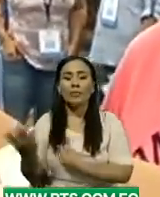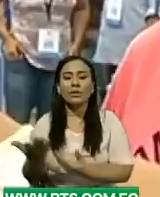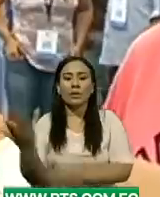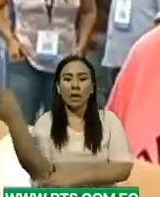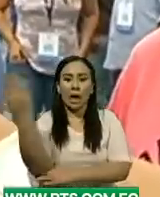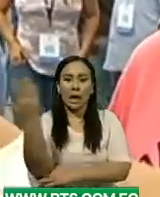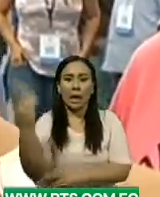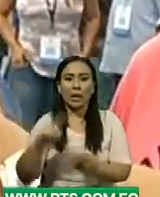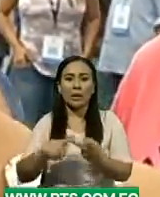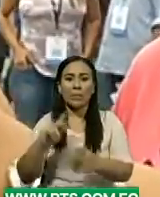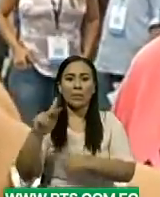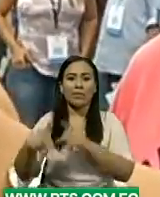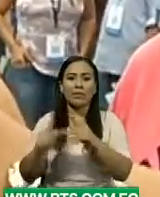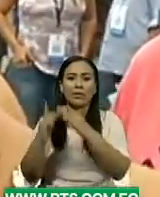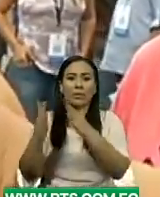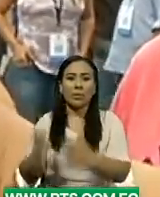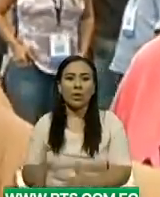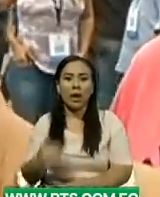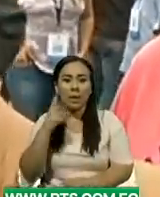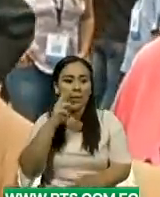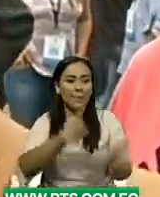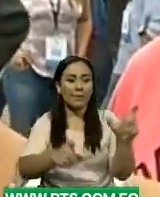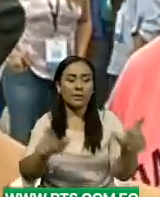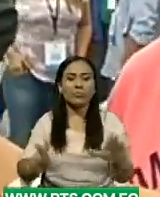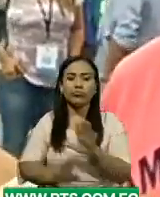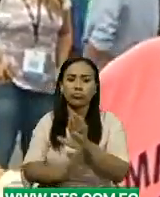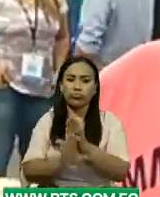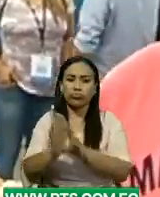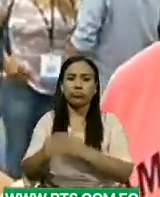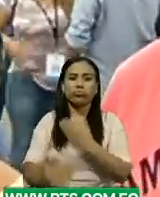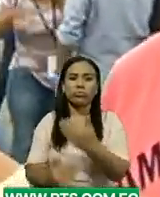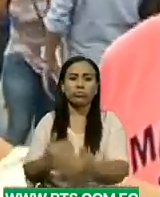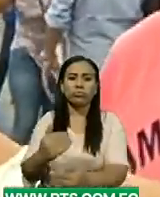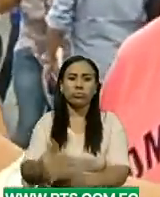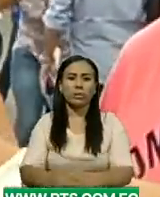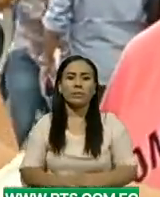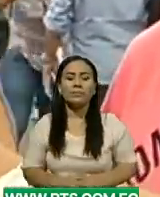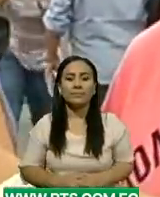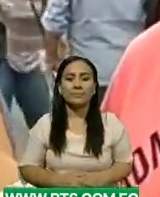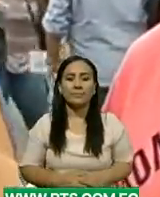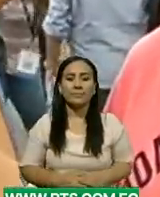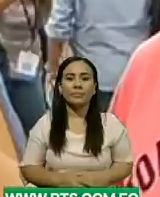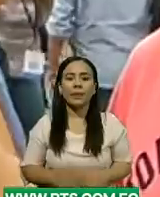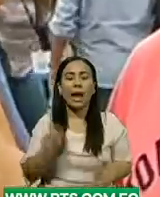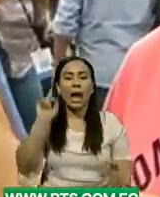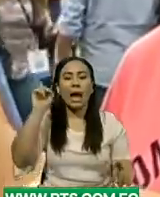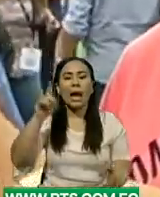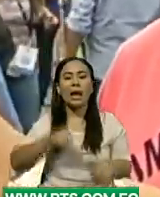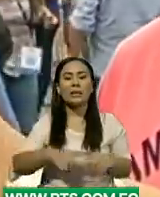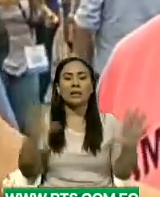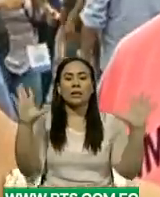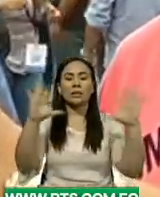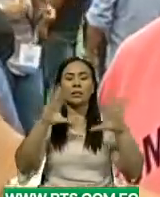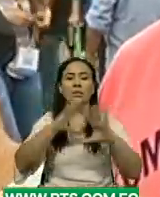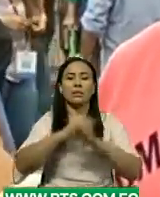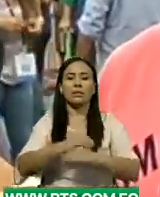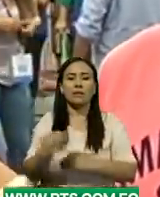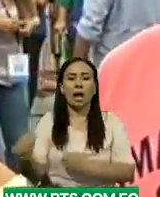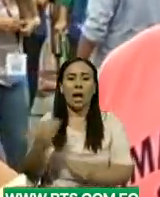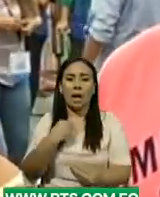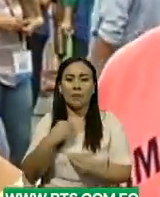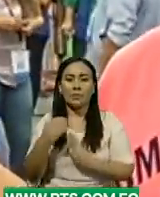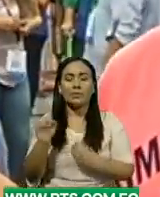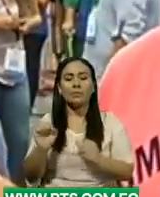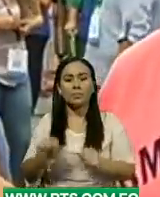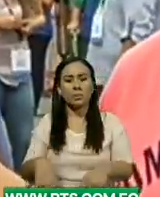alcaldes para que la gente vaya viendo la evolución de la votación y entre el transcurso de la noche tendremos ya una